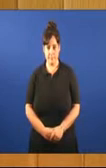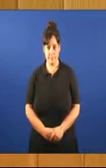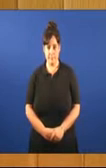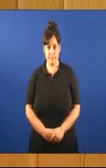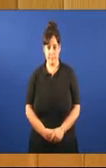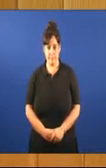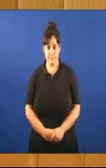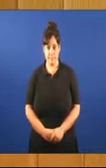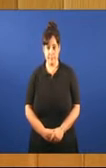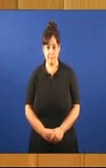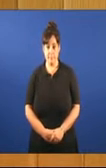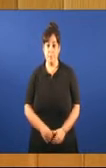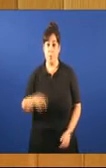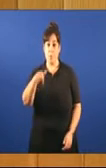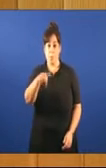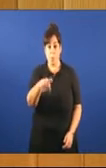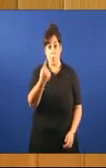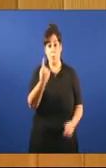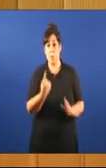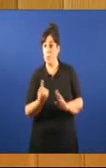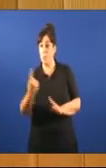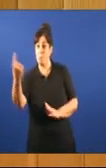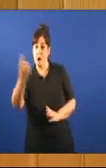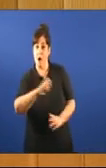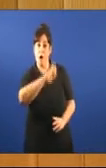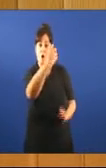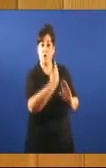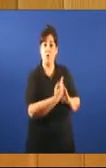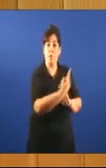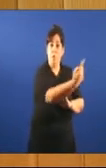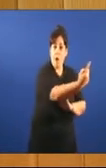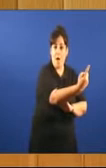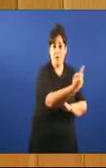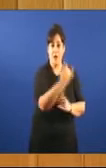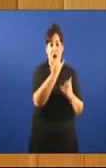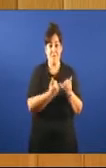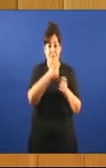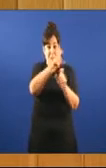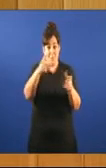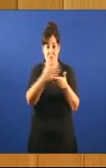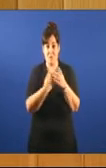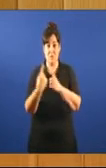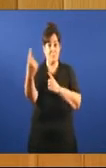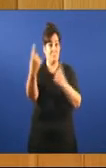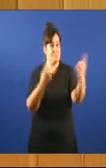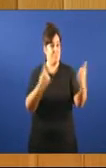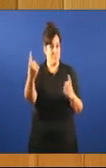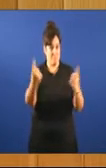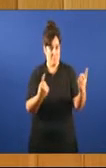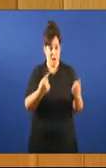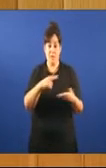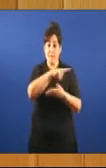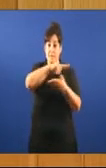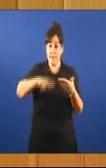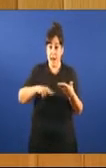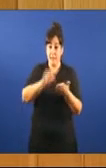Este vaise e aquel vaise, e todos se van. Galicia sen homes